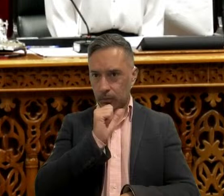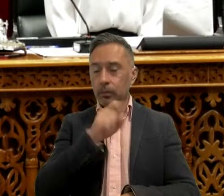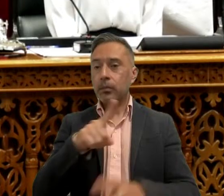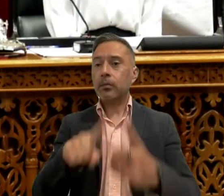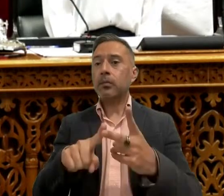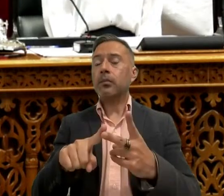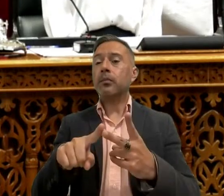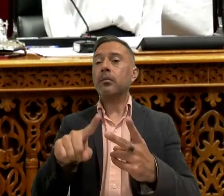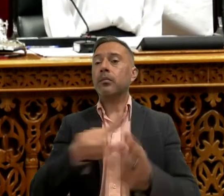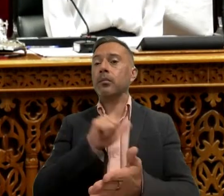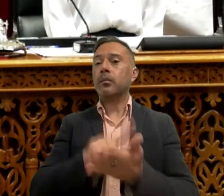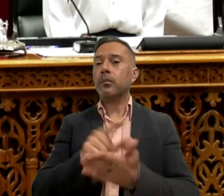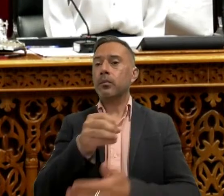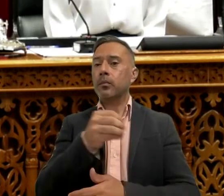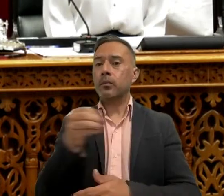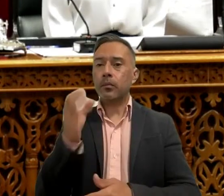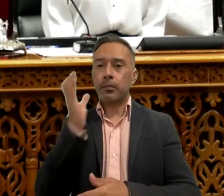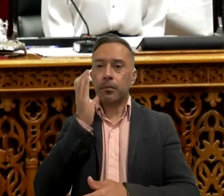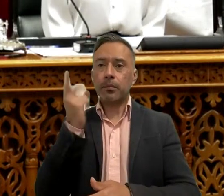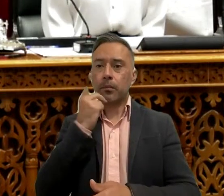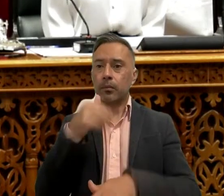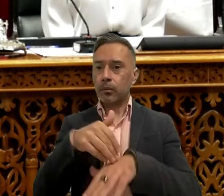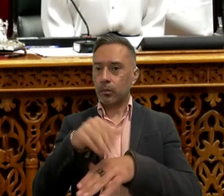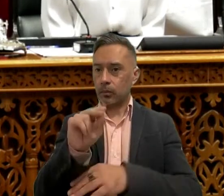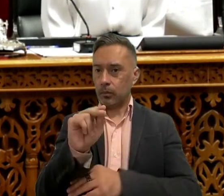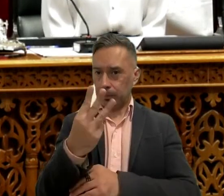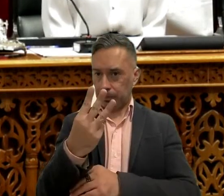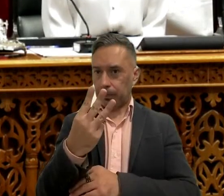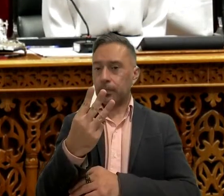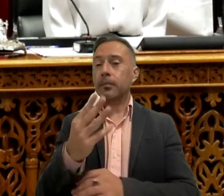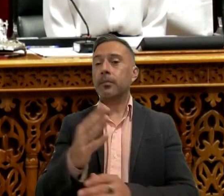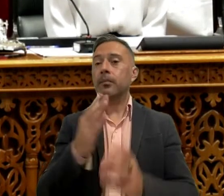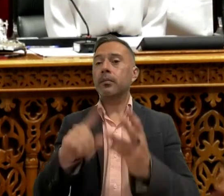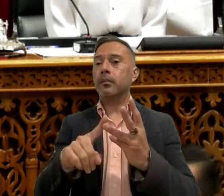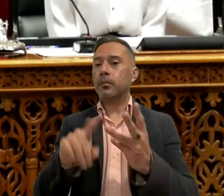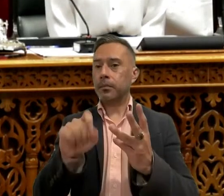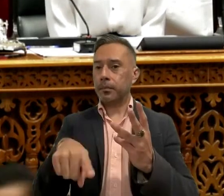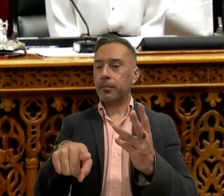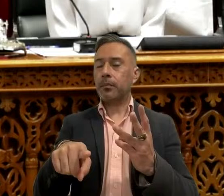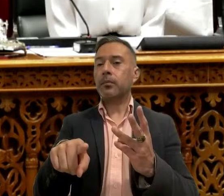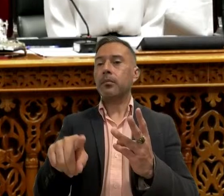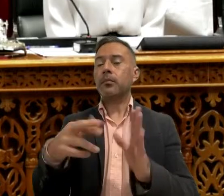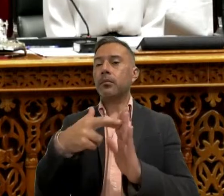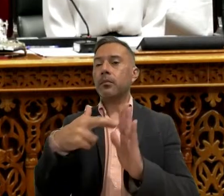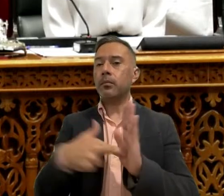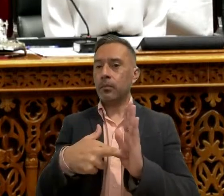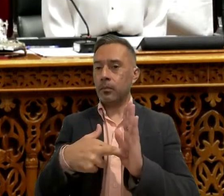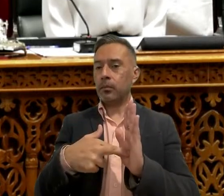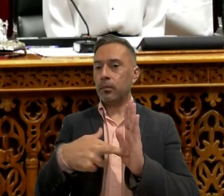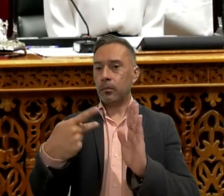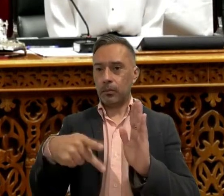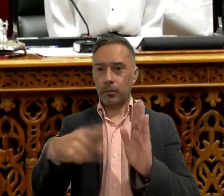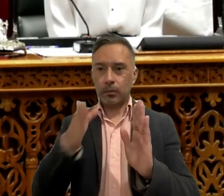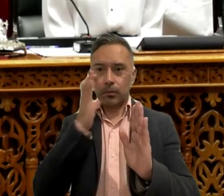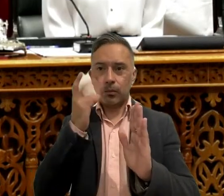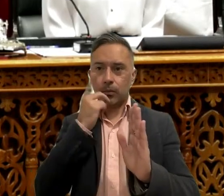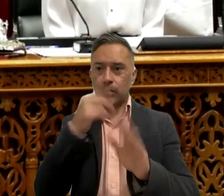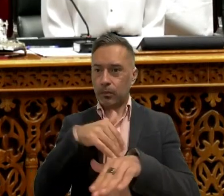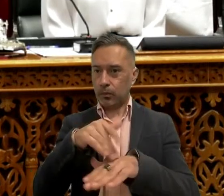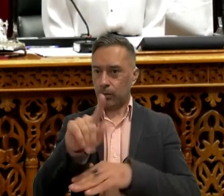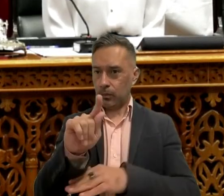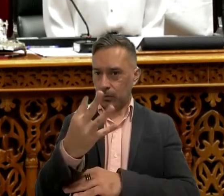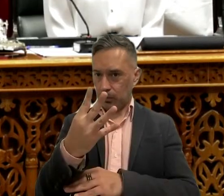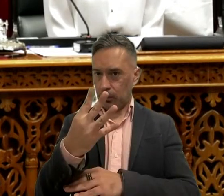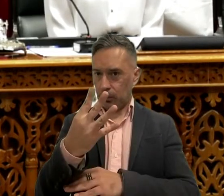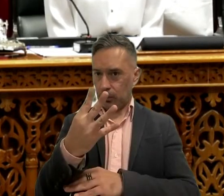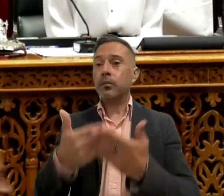83 de la Ley Orgánica del Poder Legislativo, así como el 74 del reglamento de este poder, someto a la